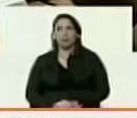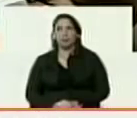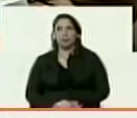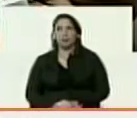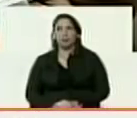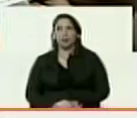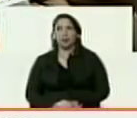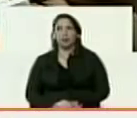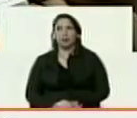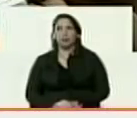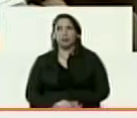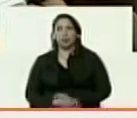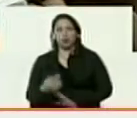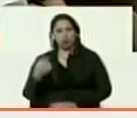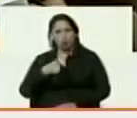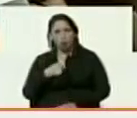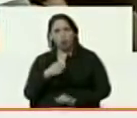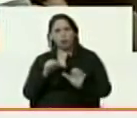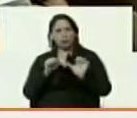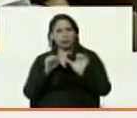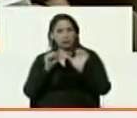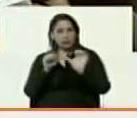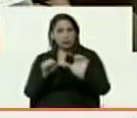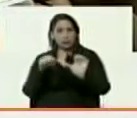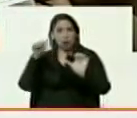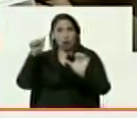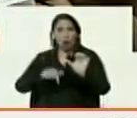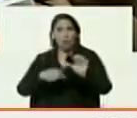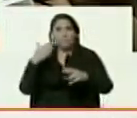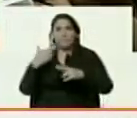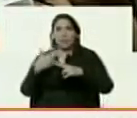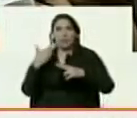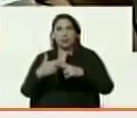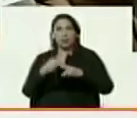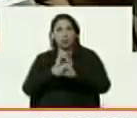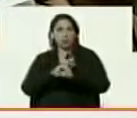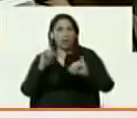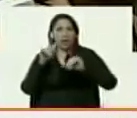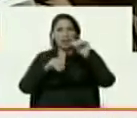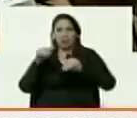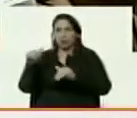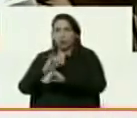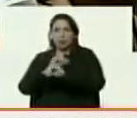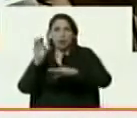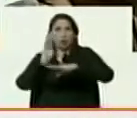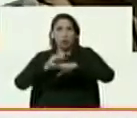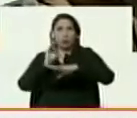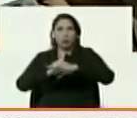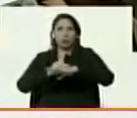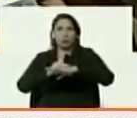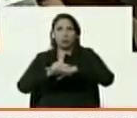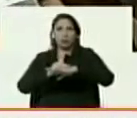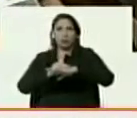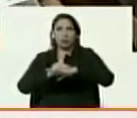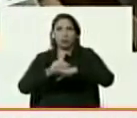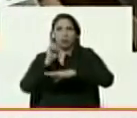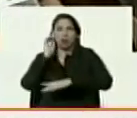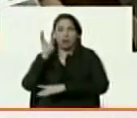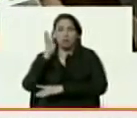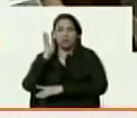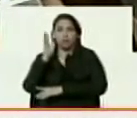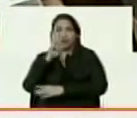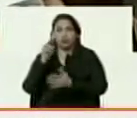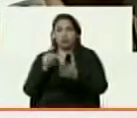Yo sostengo que hoy están en peligro ya las elecciones que están convocadas, que son las elecciones parlamentarias. Es decir,